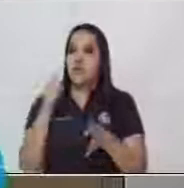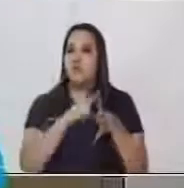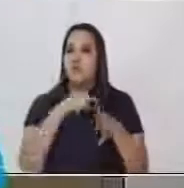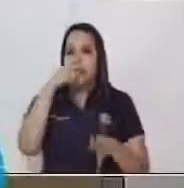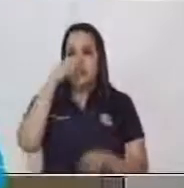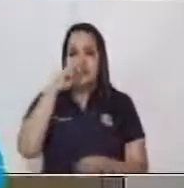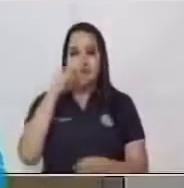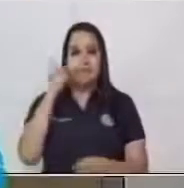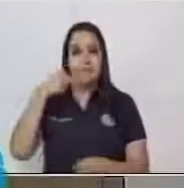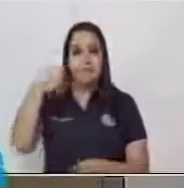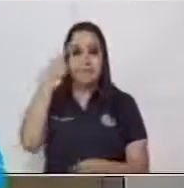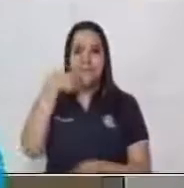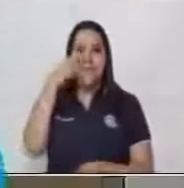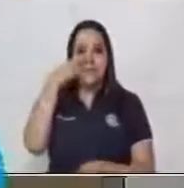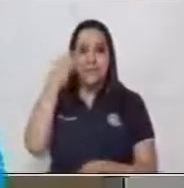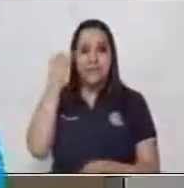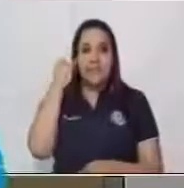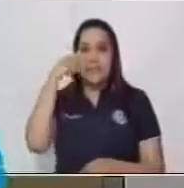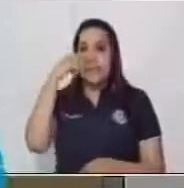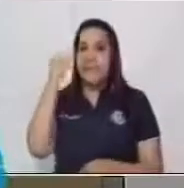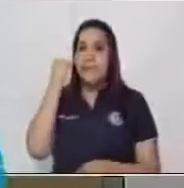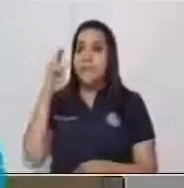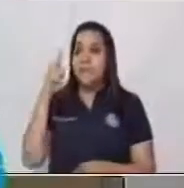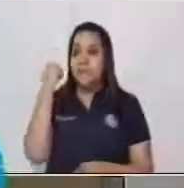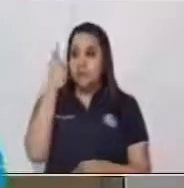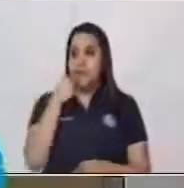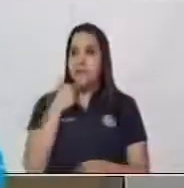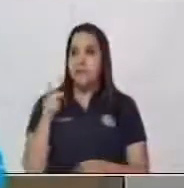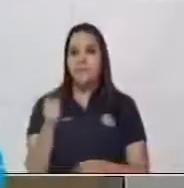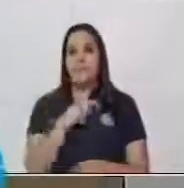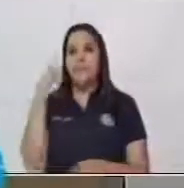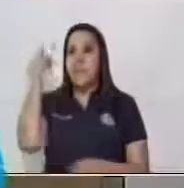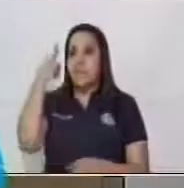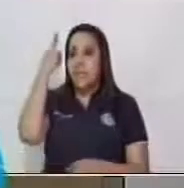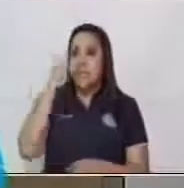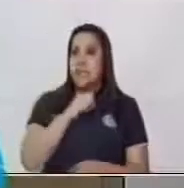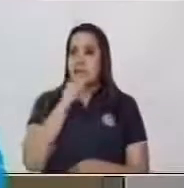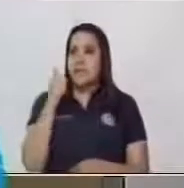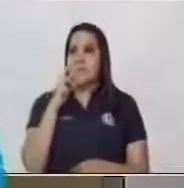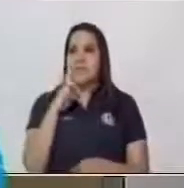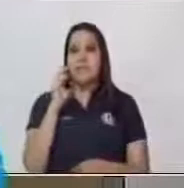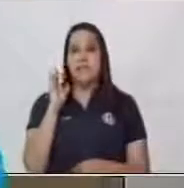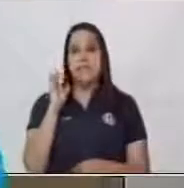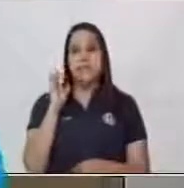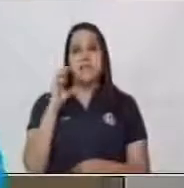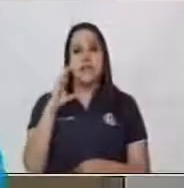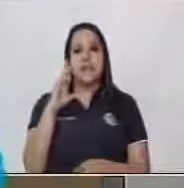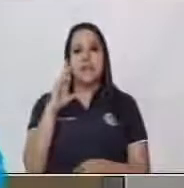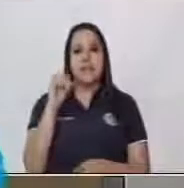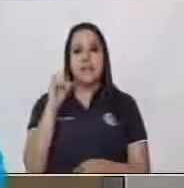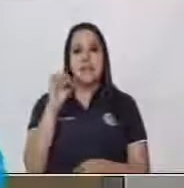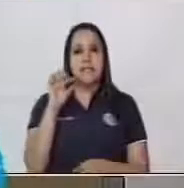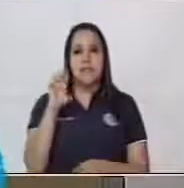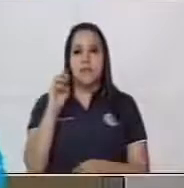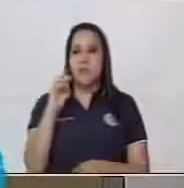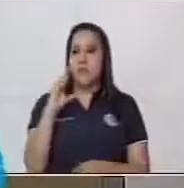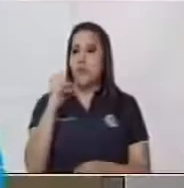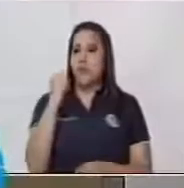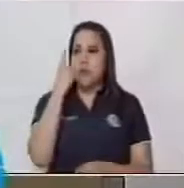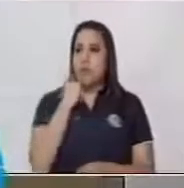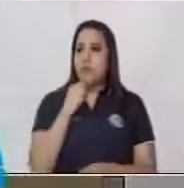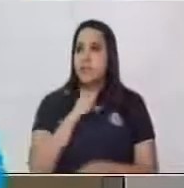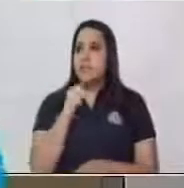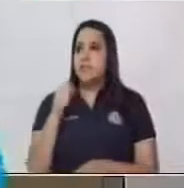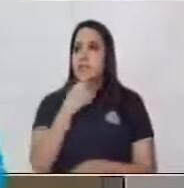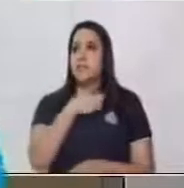en reflexivas, en recíprocas, en personales o impersonales, y en pasivas o